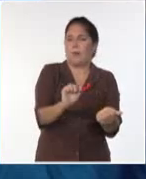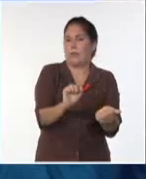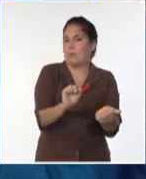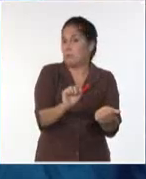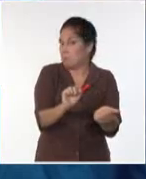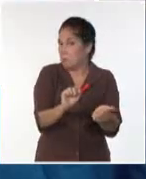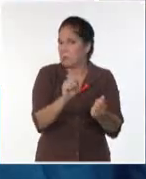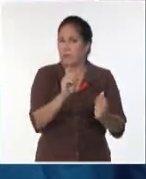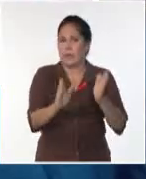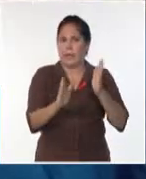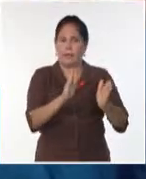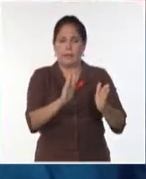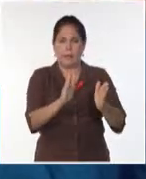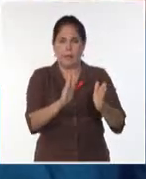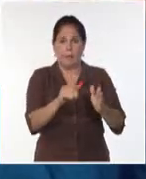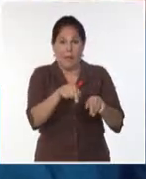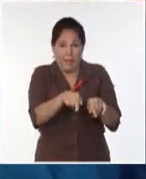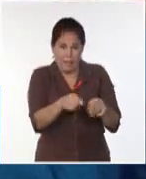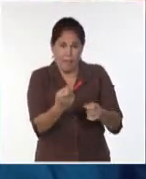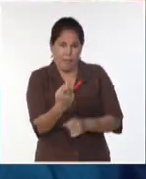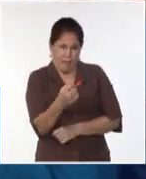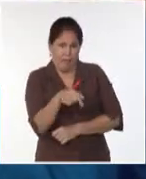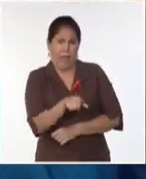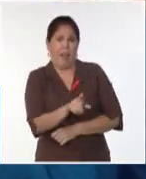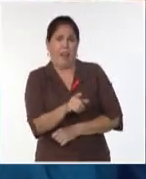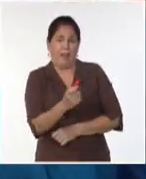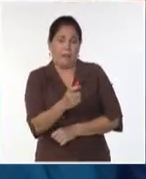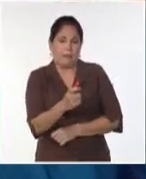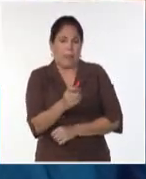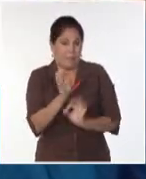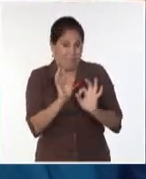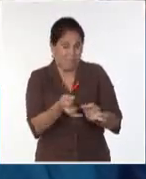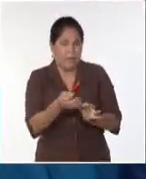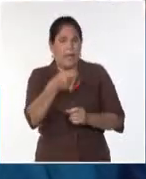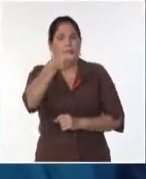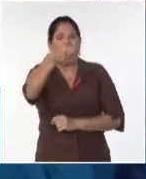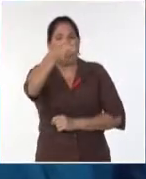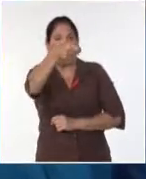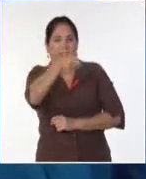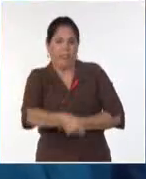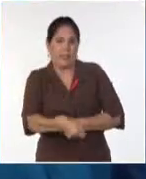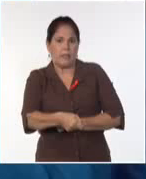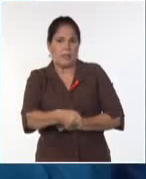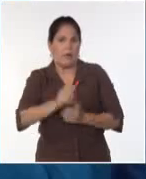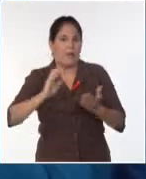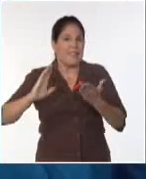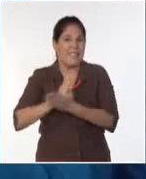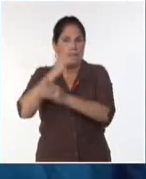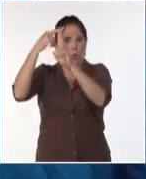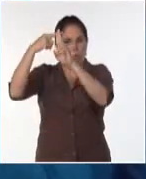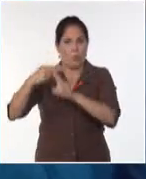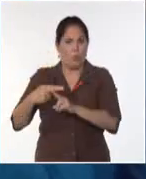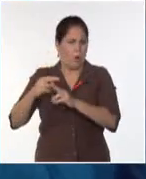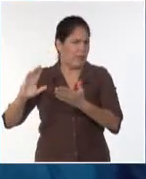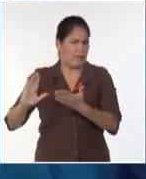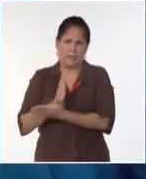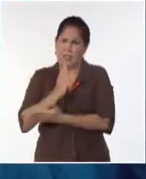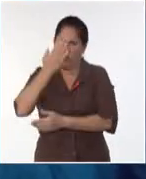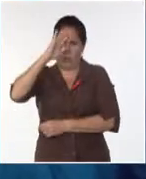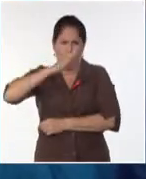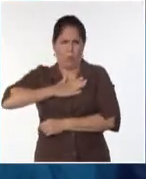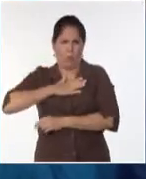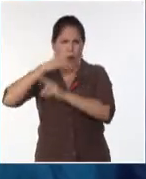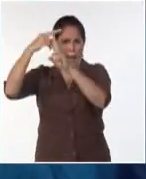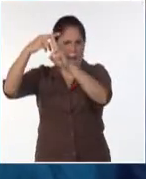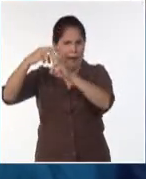etapa, porque todavía falta precisamente la decisión de sacar a Cuba definitivamente de la lista